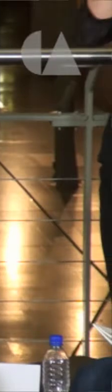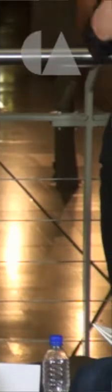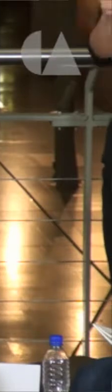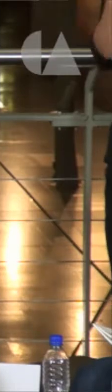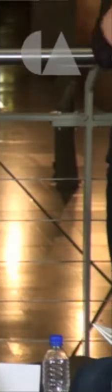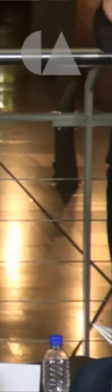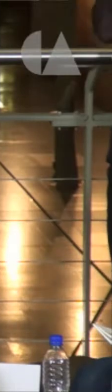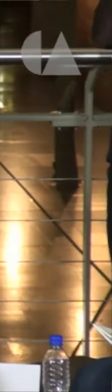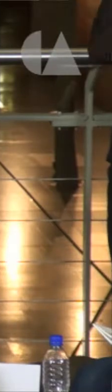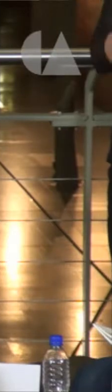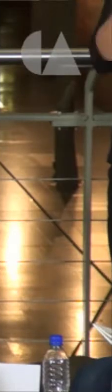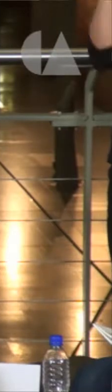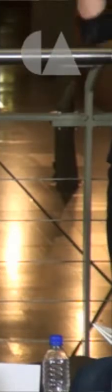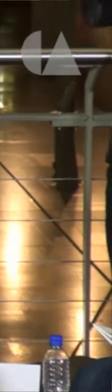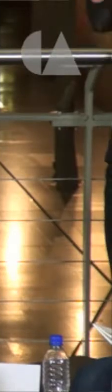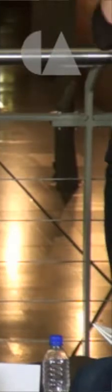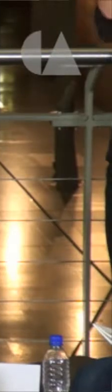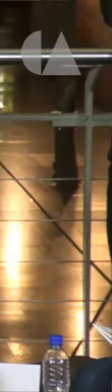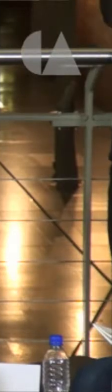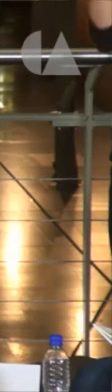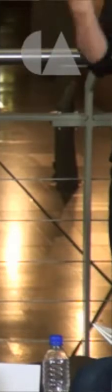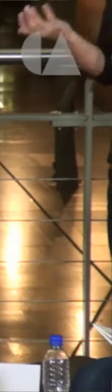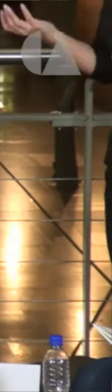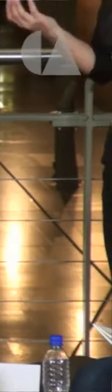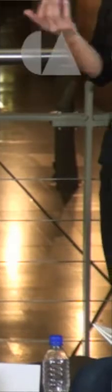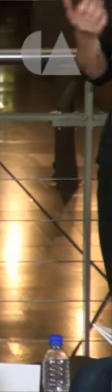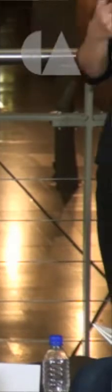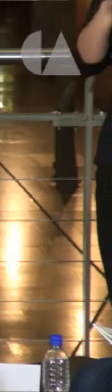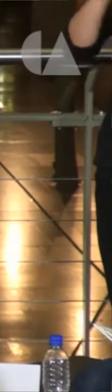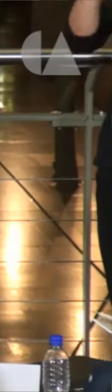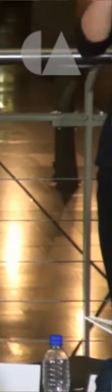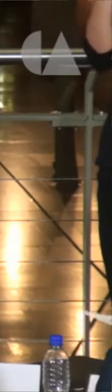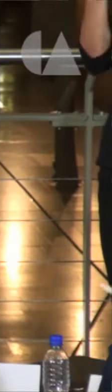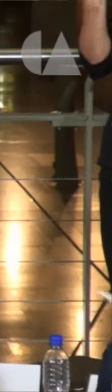no sé pero está bueno